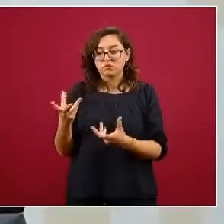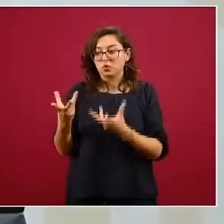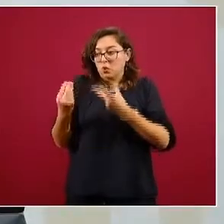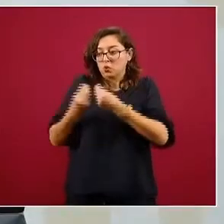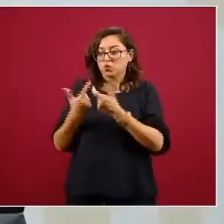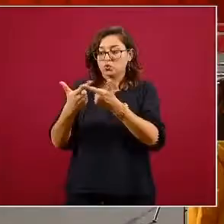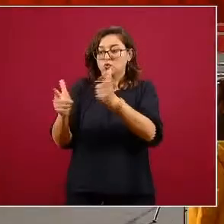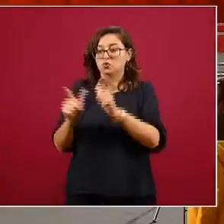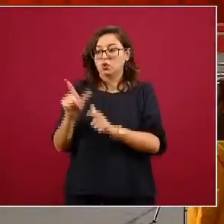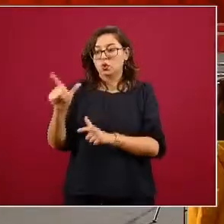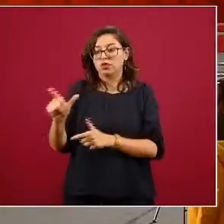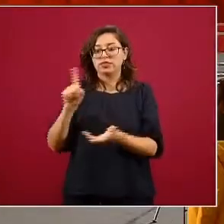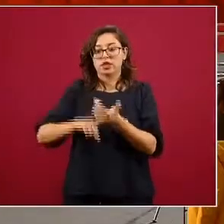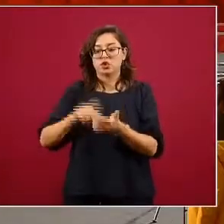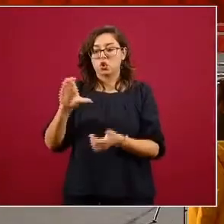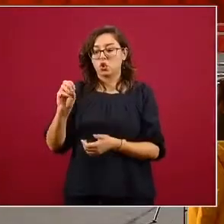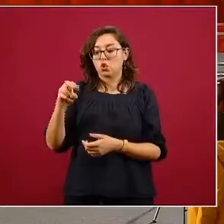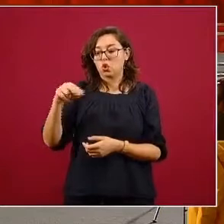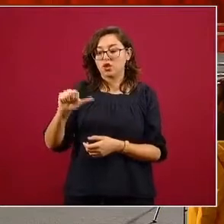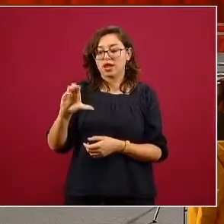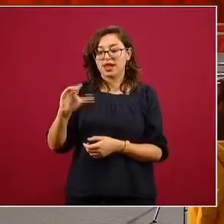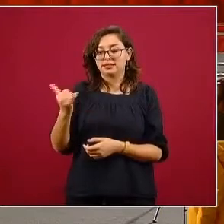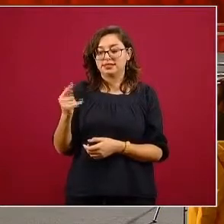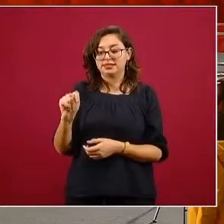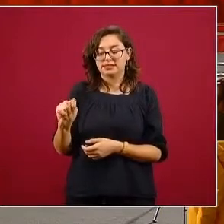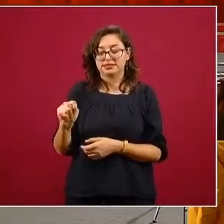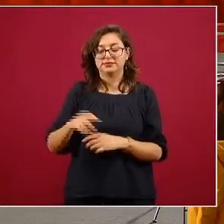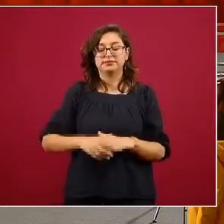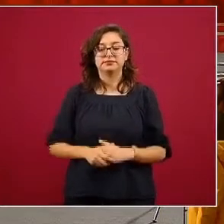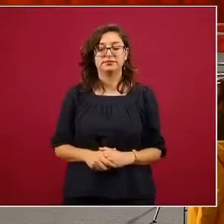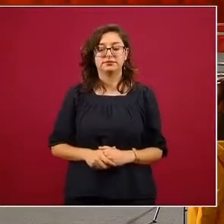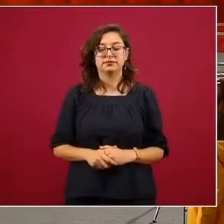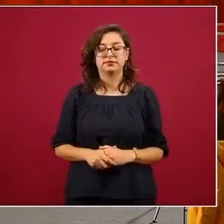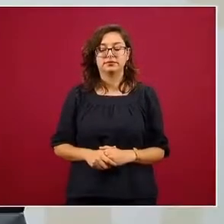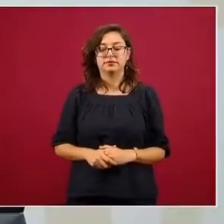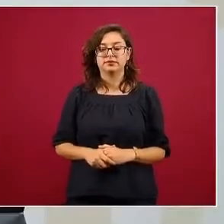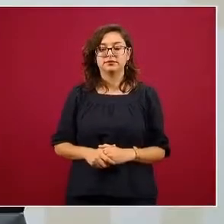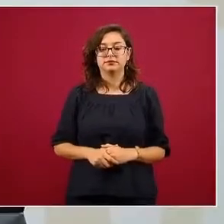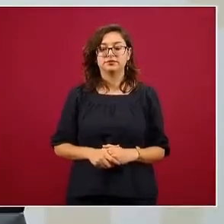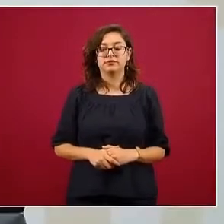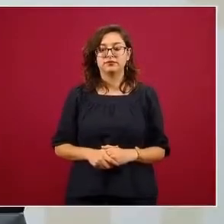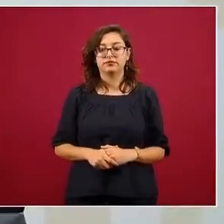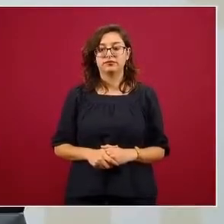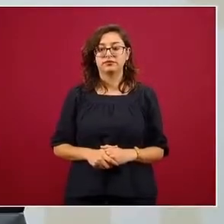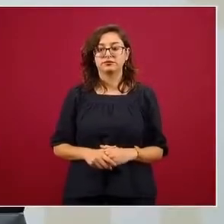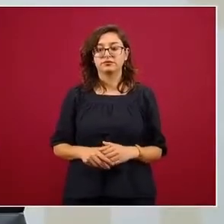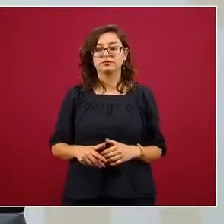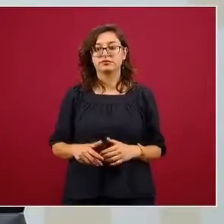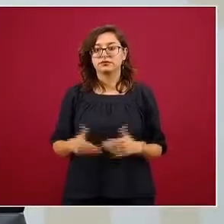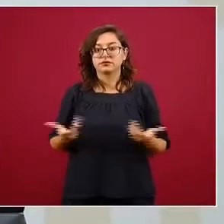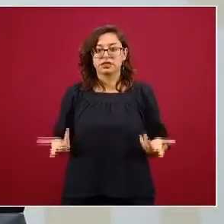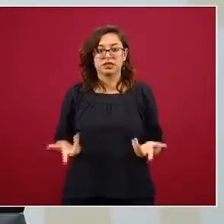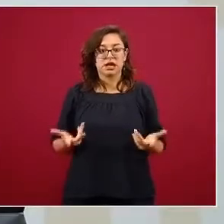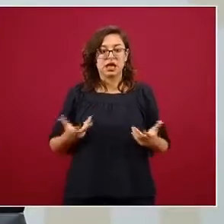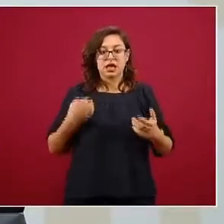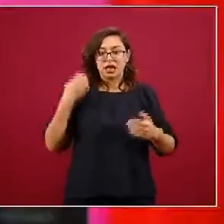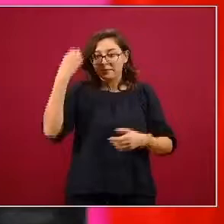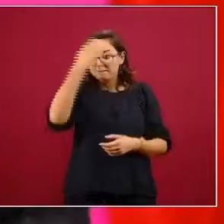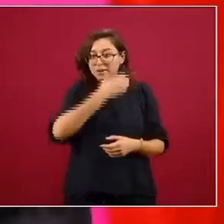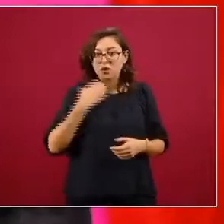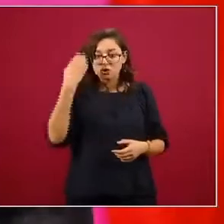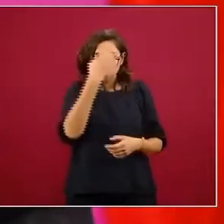nosotros, coordinados por el Consejo Nacional de Ciencia y Tecnología, CONACYT, precisamente para que haya un componente de evaluación que